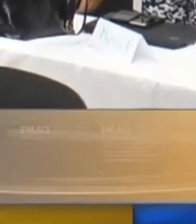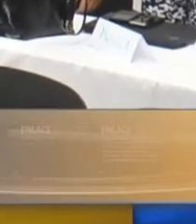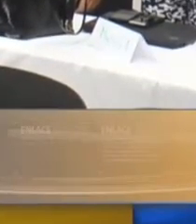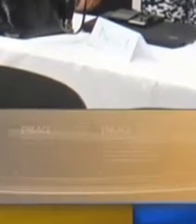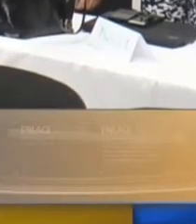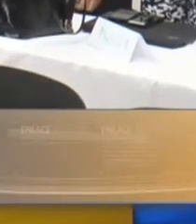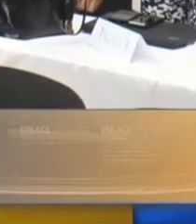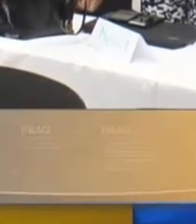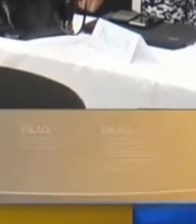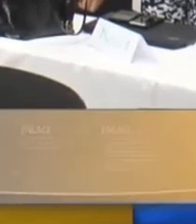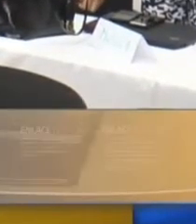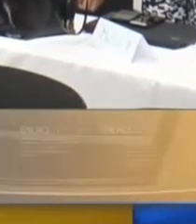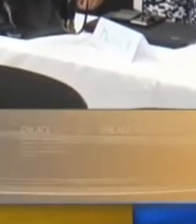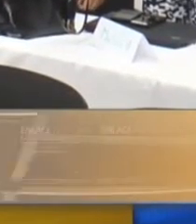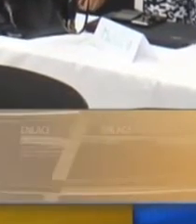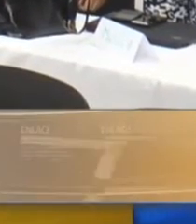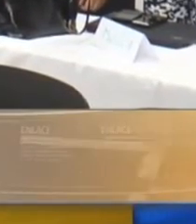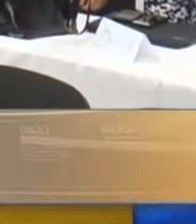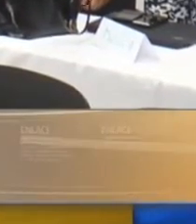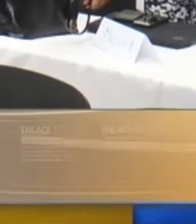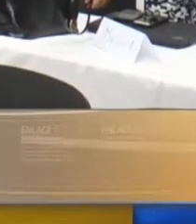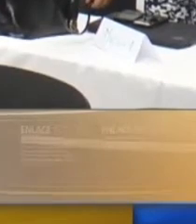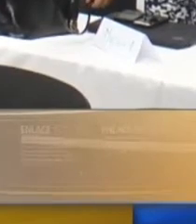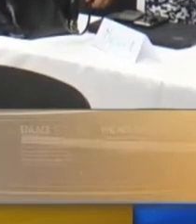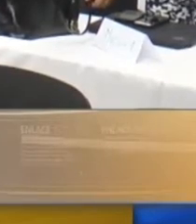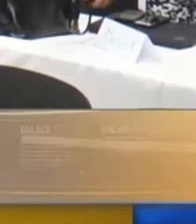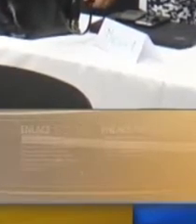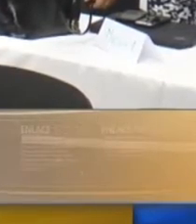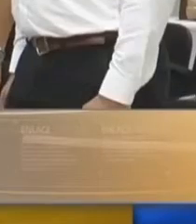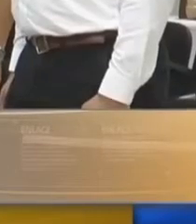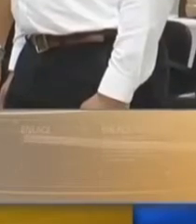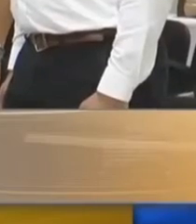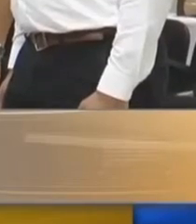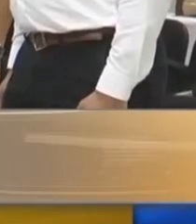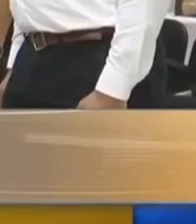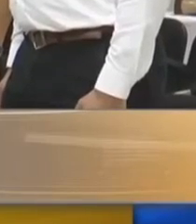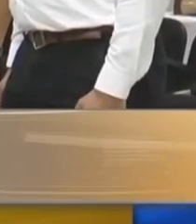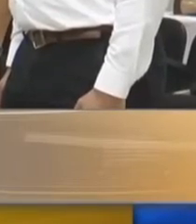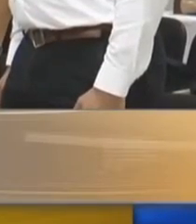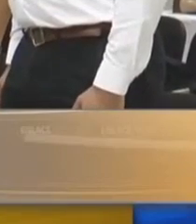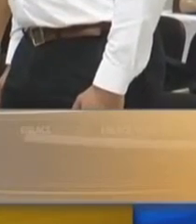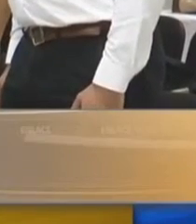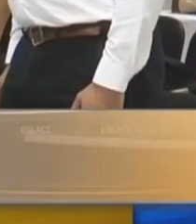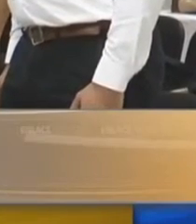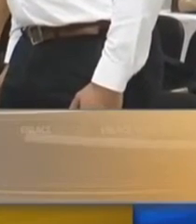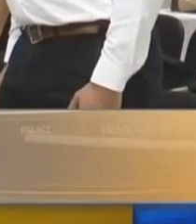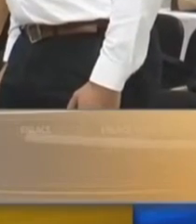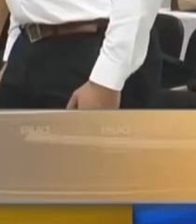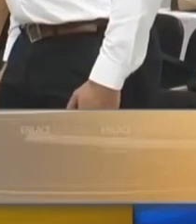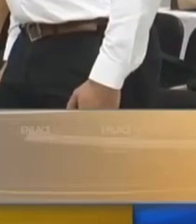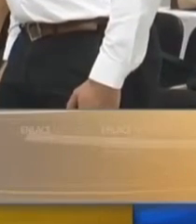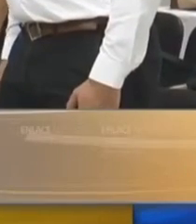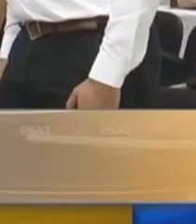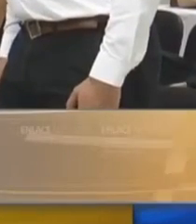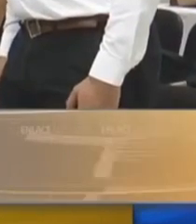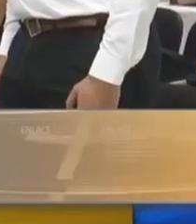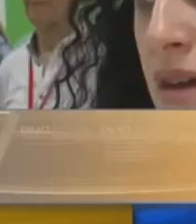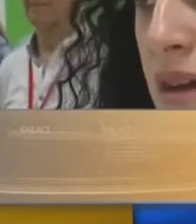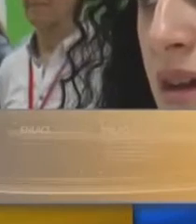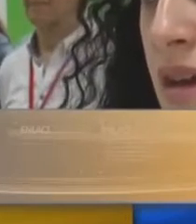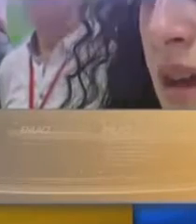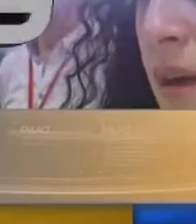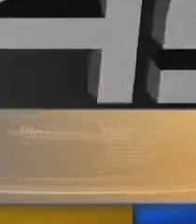Alejandro Costa, gerente de Impala, en diálogo con Enlace Noticias, destacó el impacto en el desarrollo regional de la logística. El Ejecutivo entregó cifras sobre el movimiento de